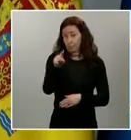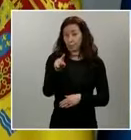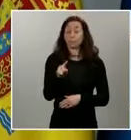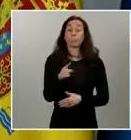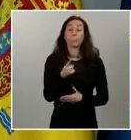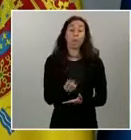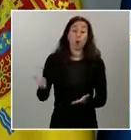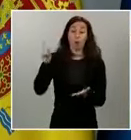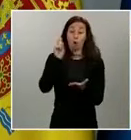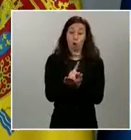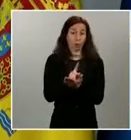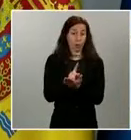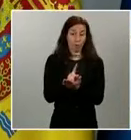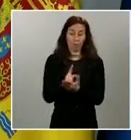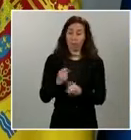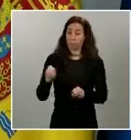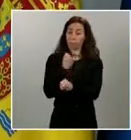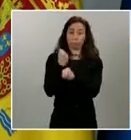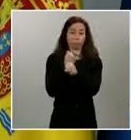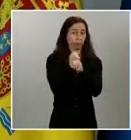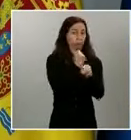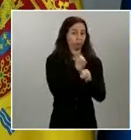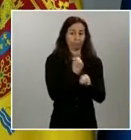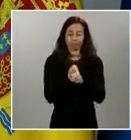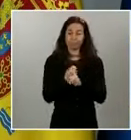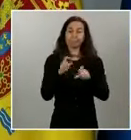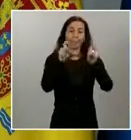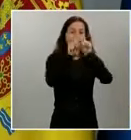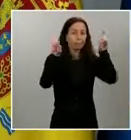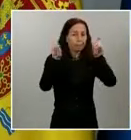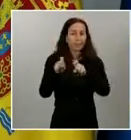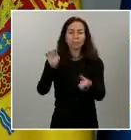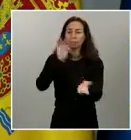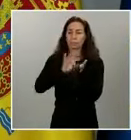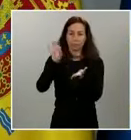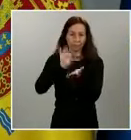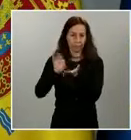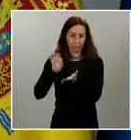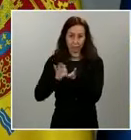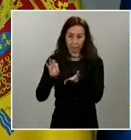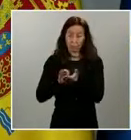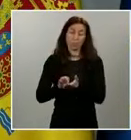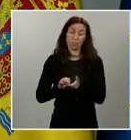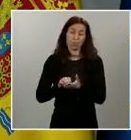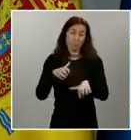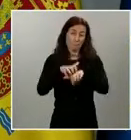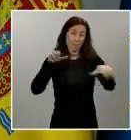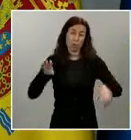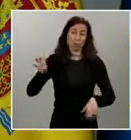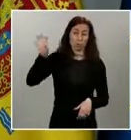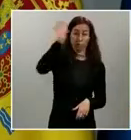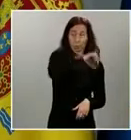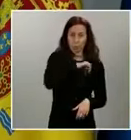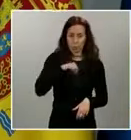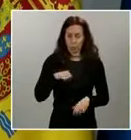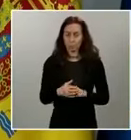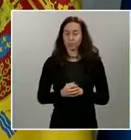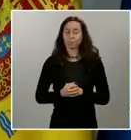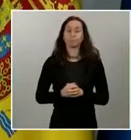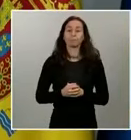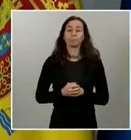laboral en muchas empresas y servicios en la mayor parte de las comunidades autónomas, lo que lleva aparejado